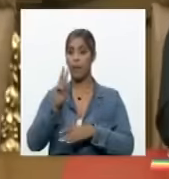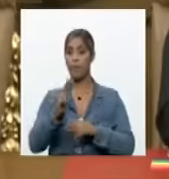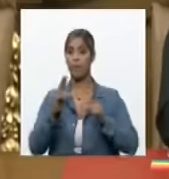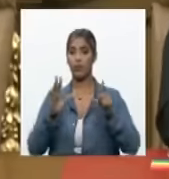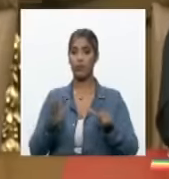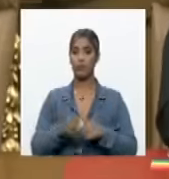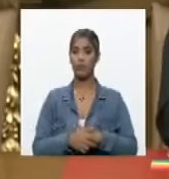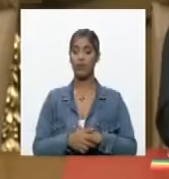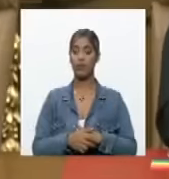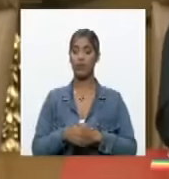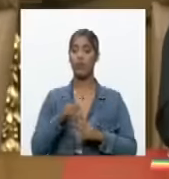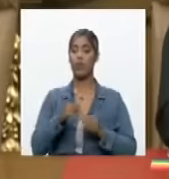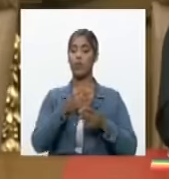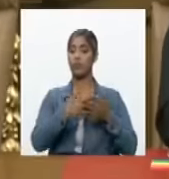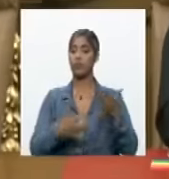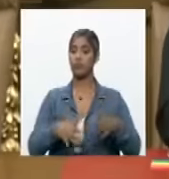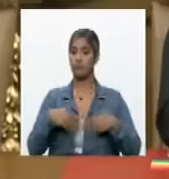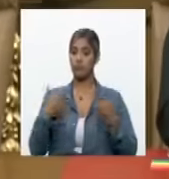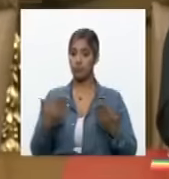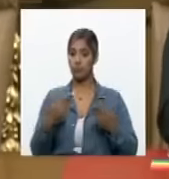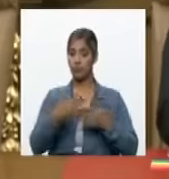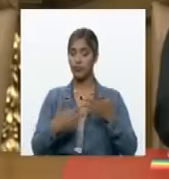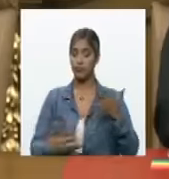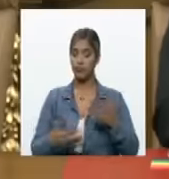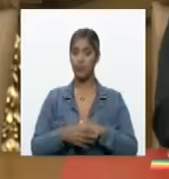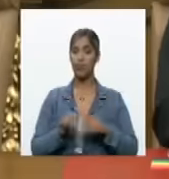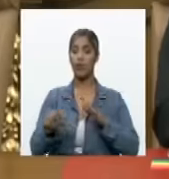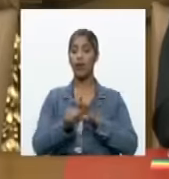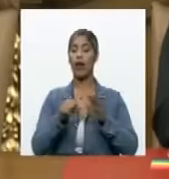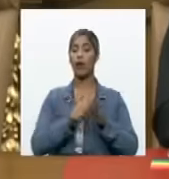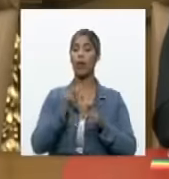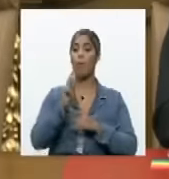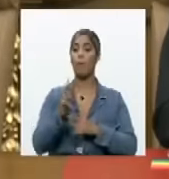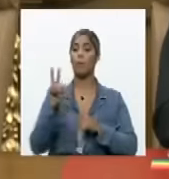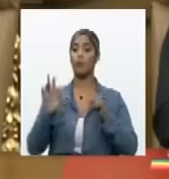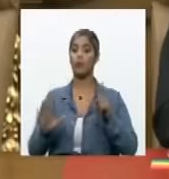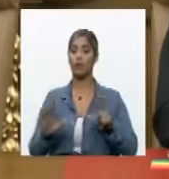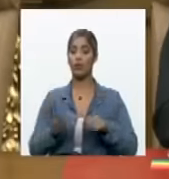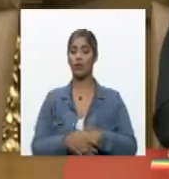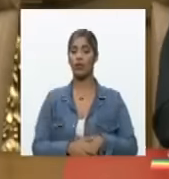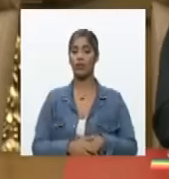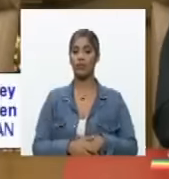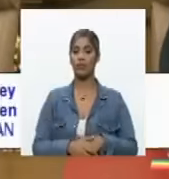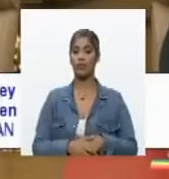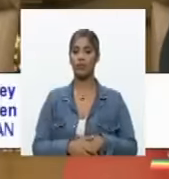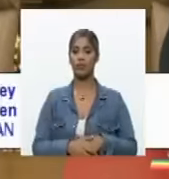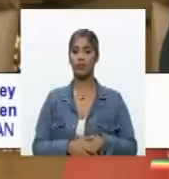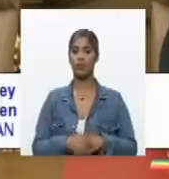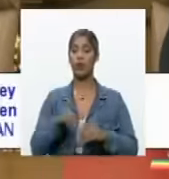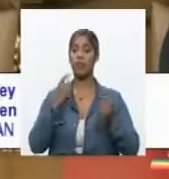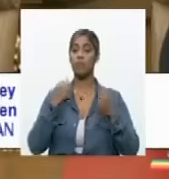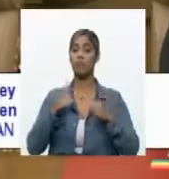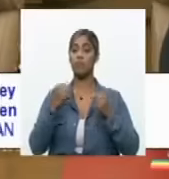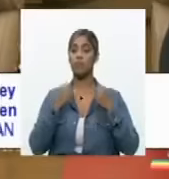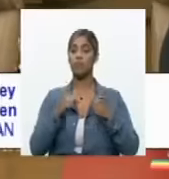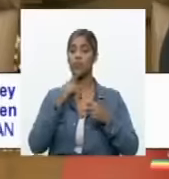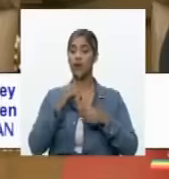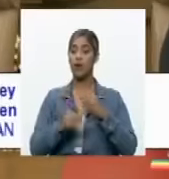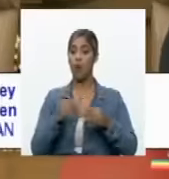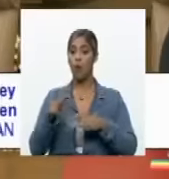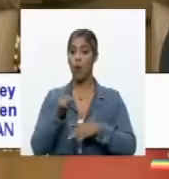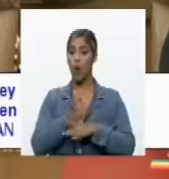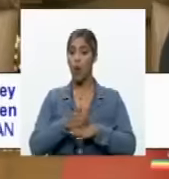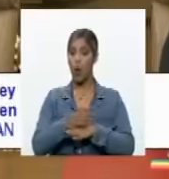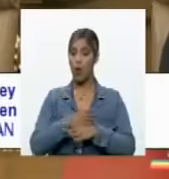27, el cual queda redactado en los siguientes términos. Artículo 27. En el ejercicio del